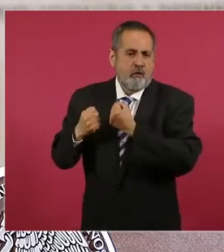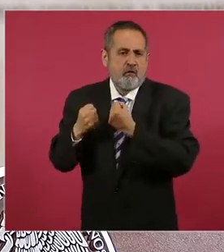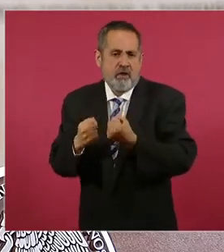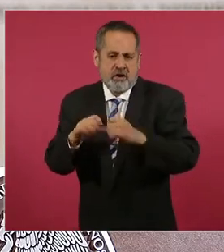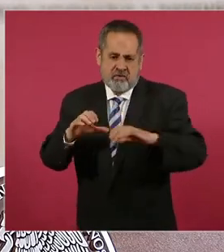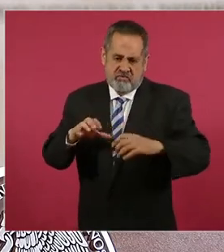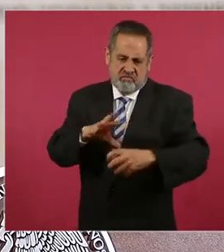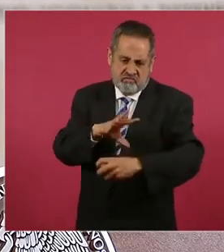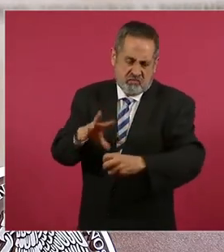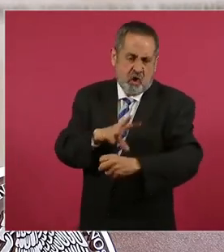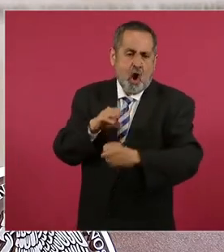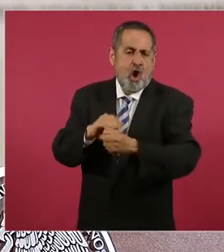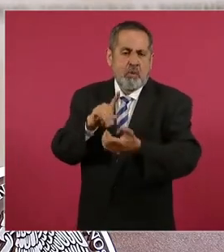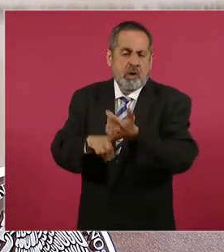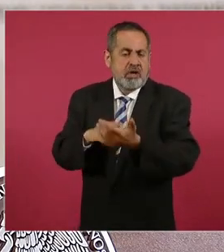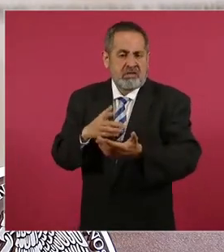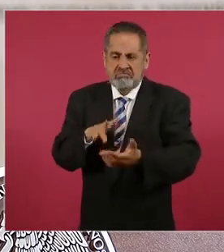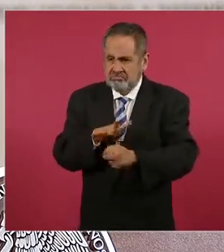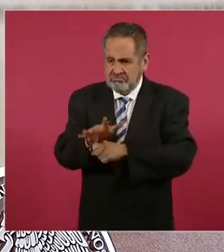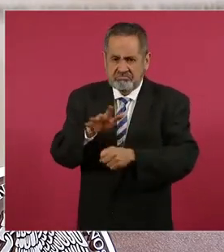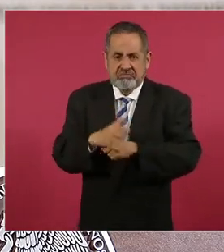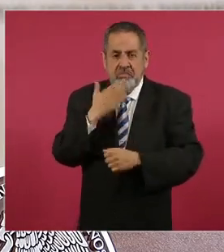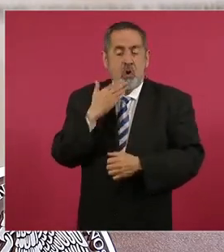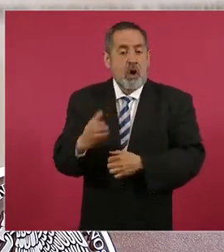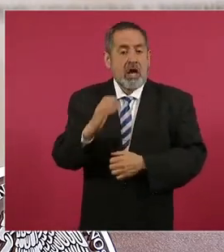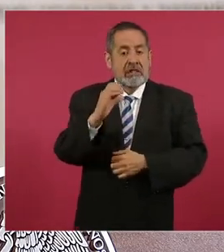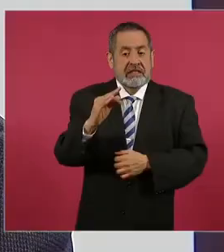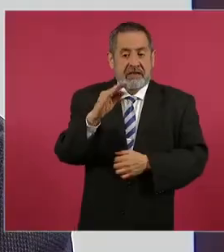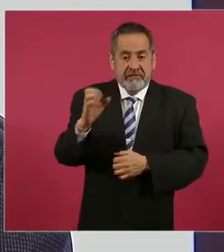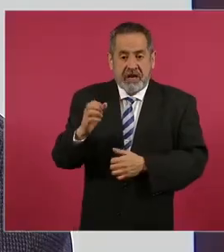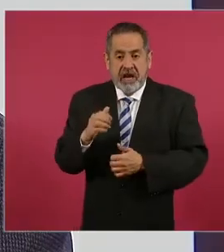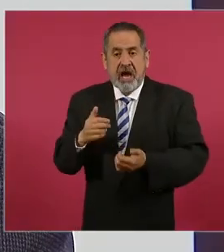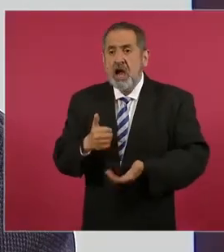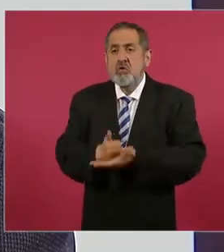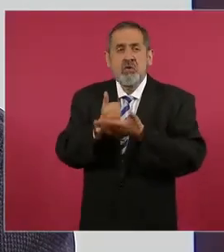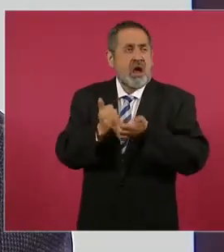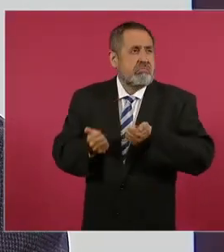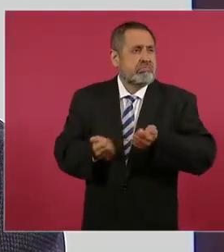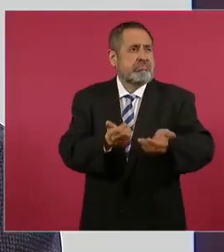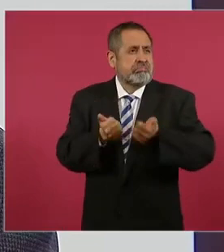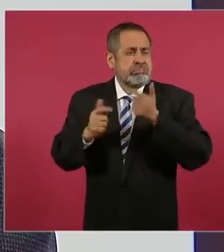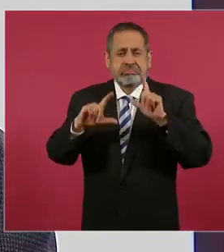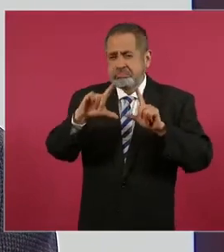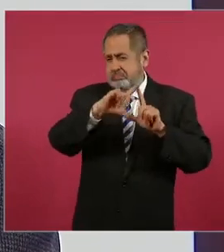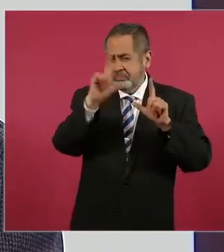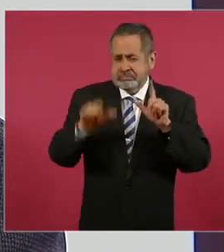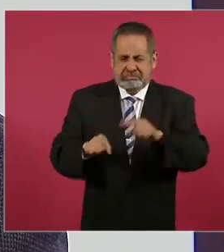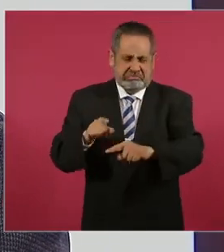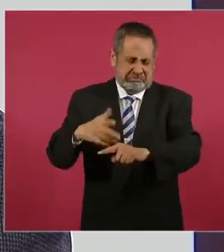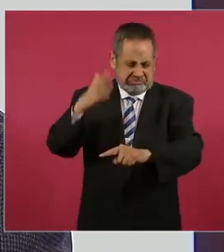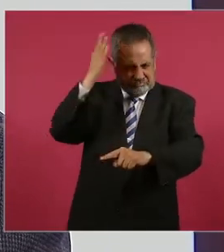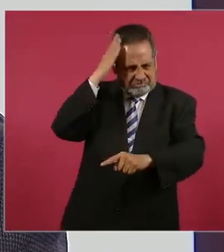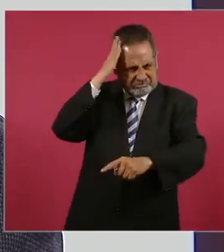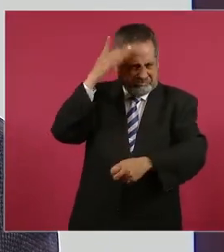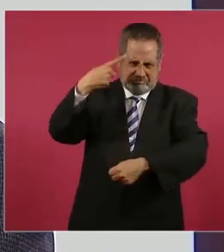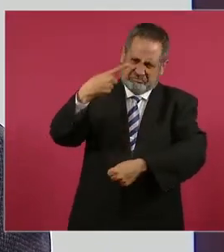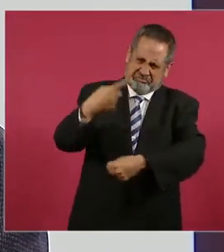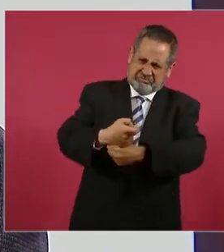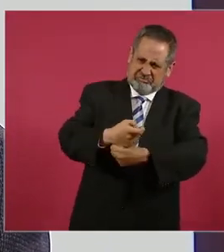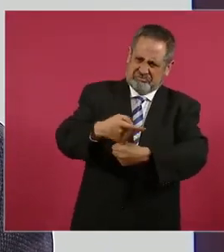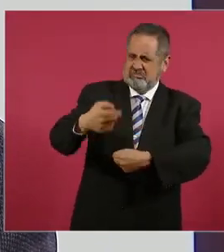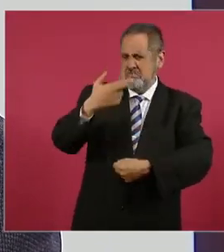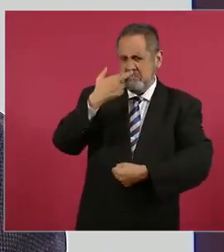CFE es el mayor comercializador de combustible del país. Retoma su liderazgo con la